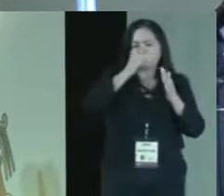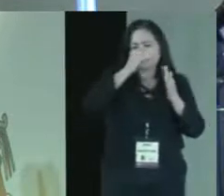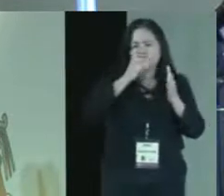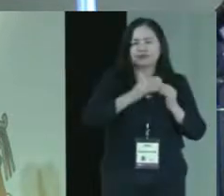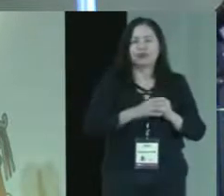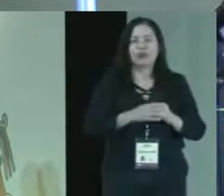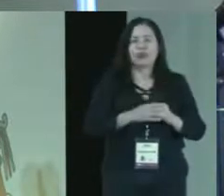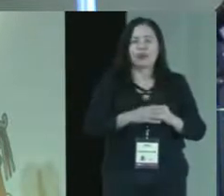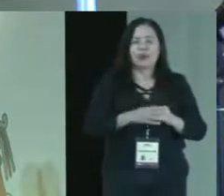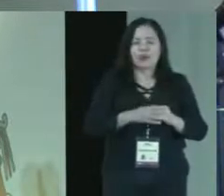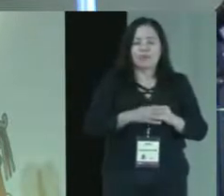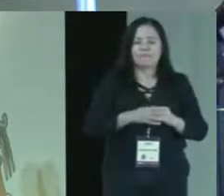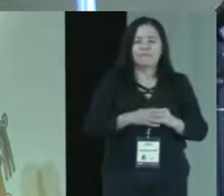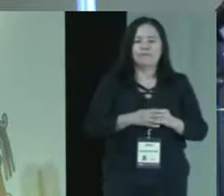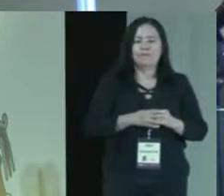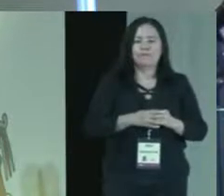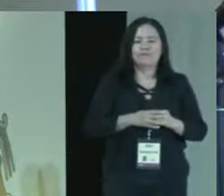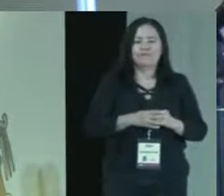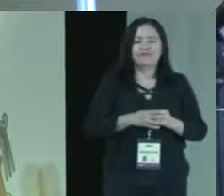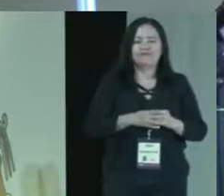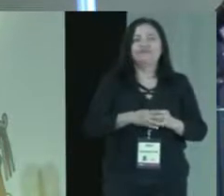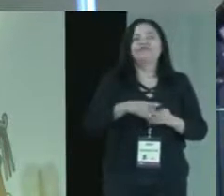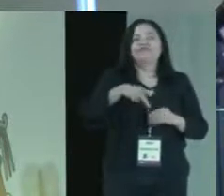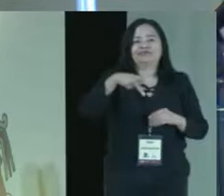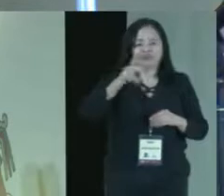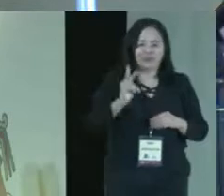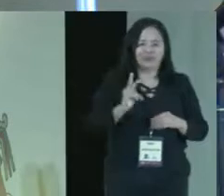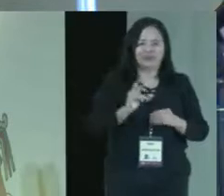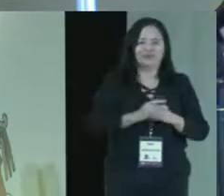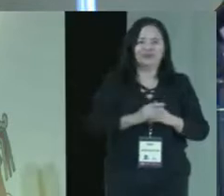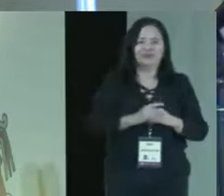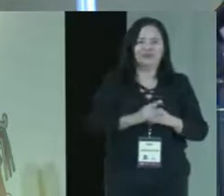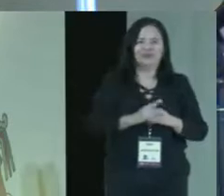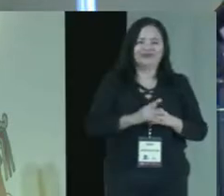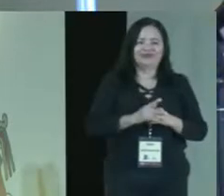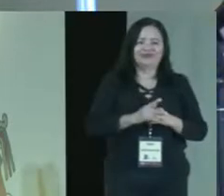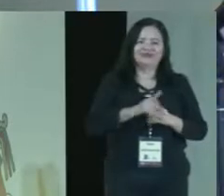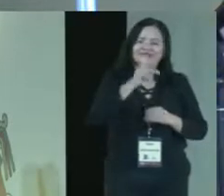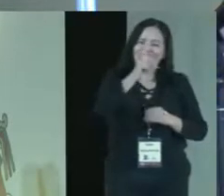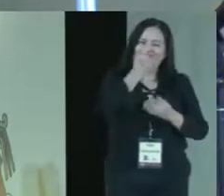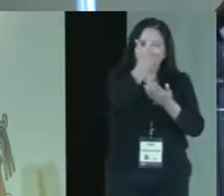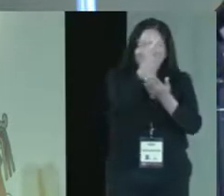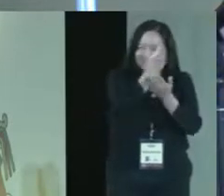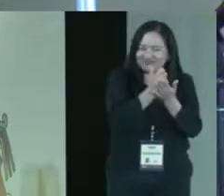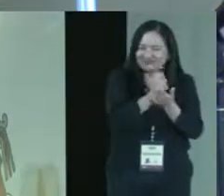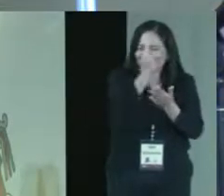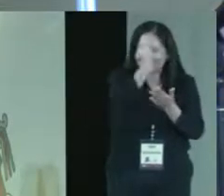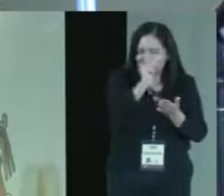la inflación nos presiona para apretar el salario.